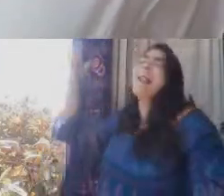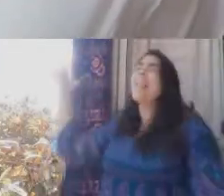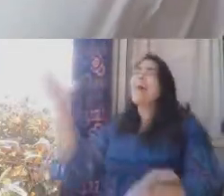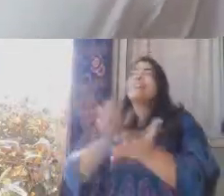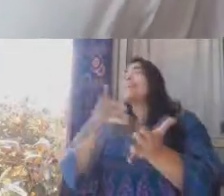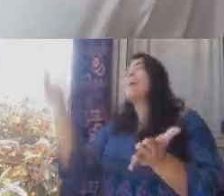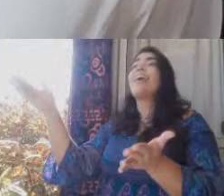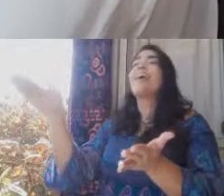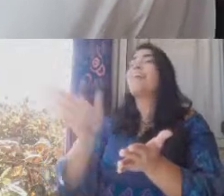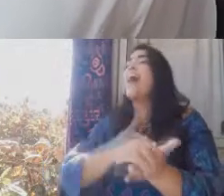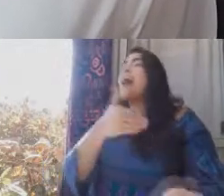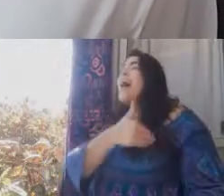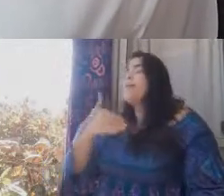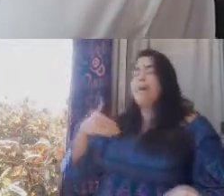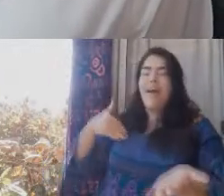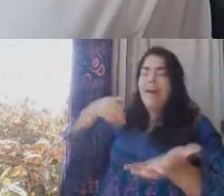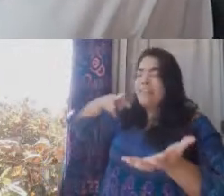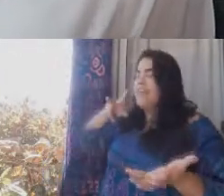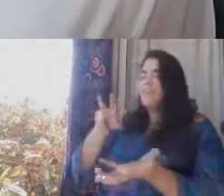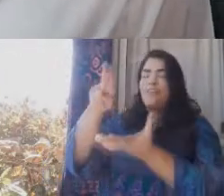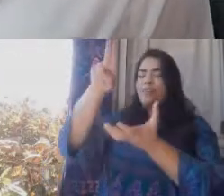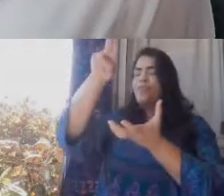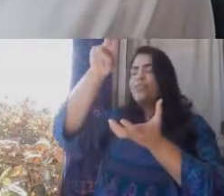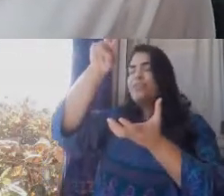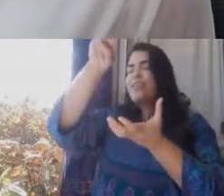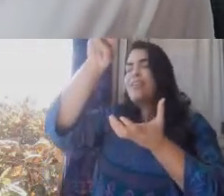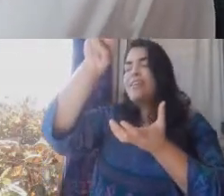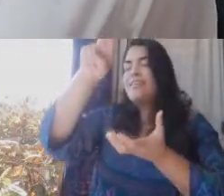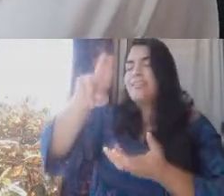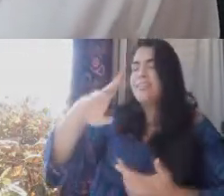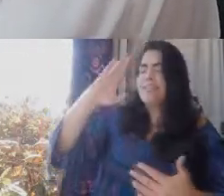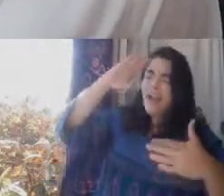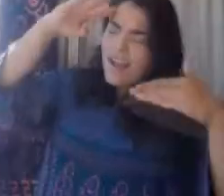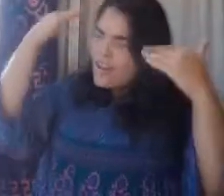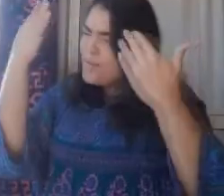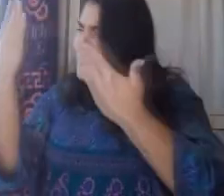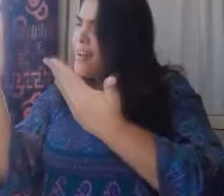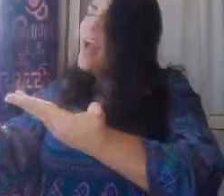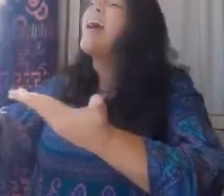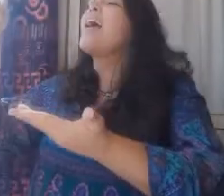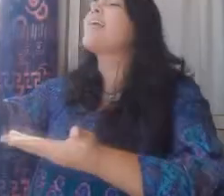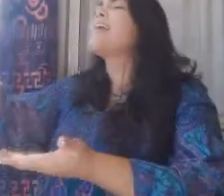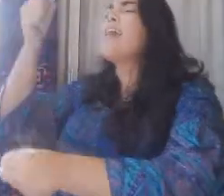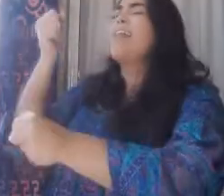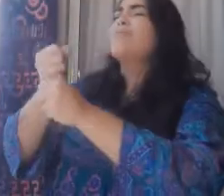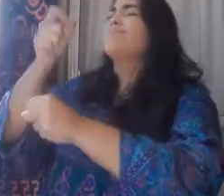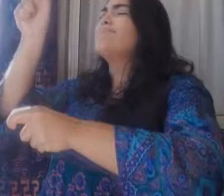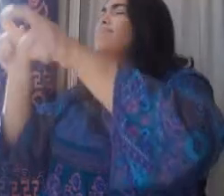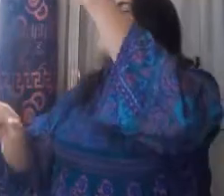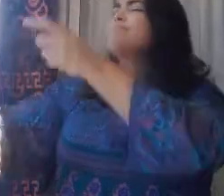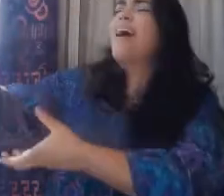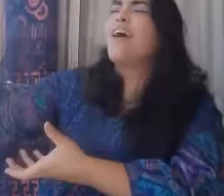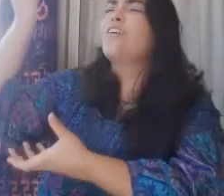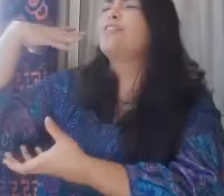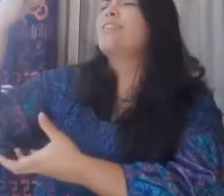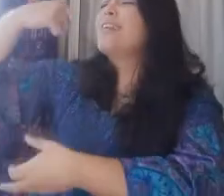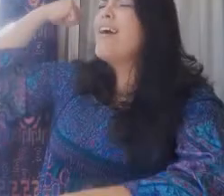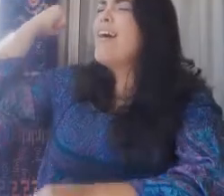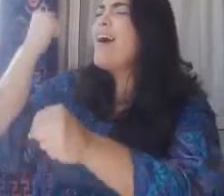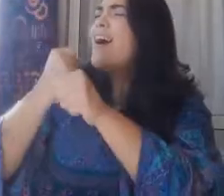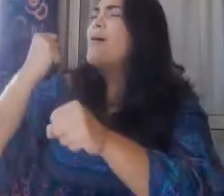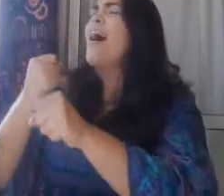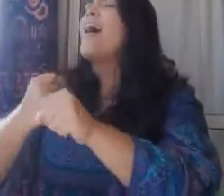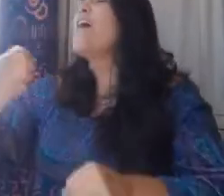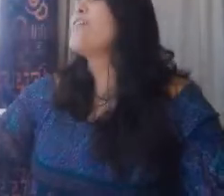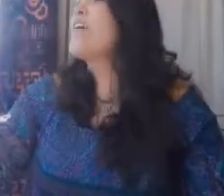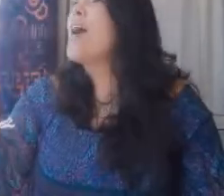la tierra, madrecita de cosecha, homenaje a los